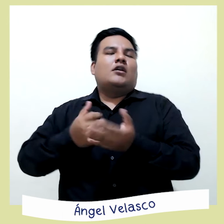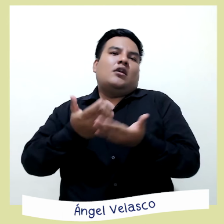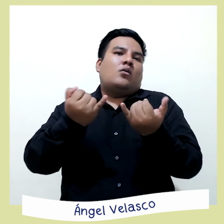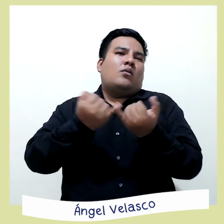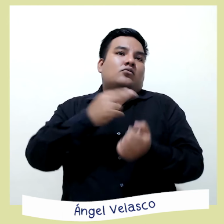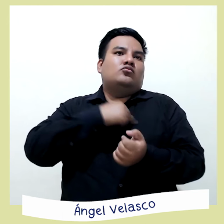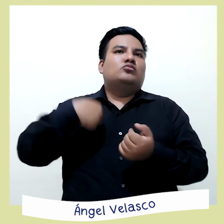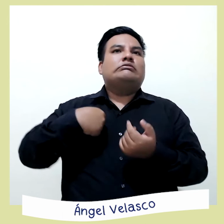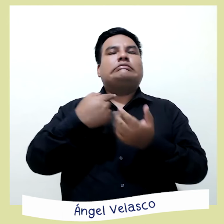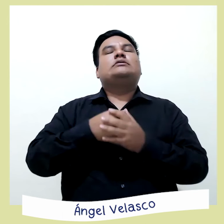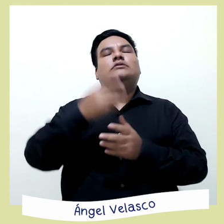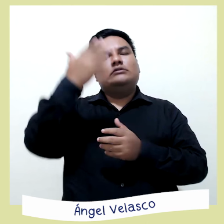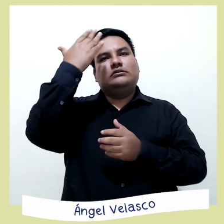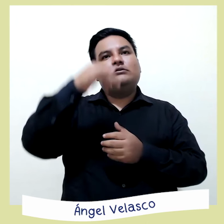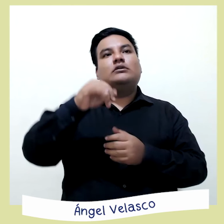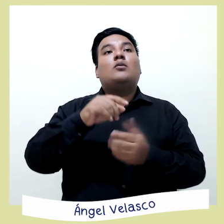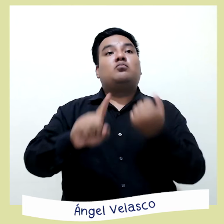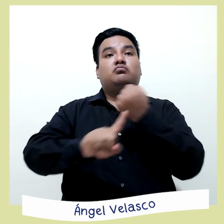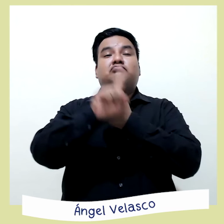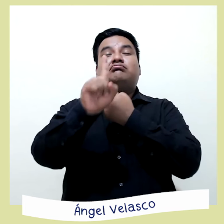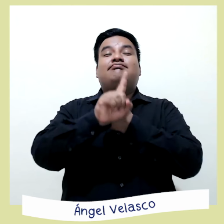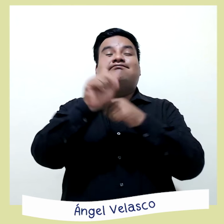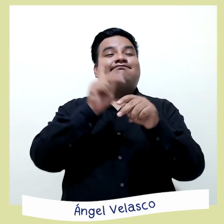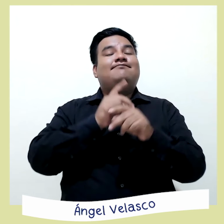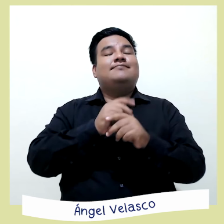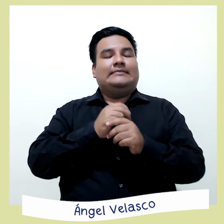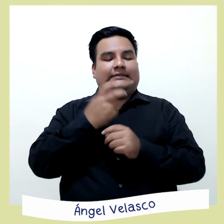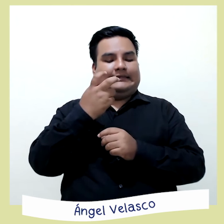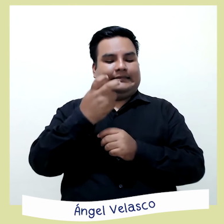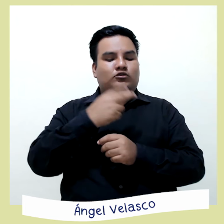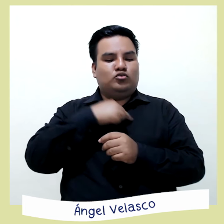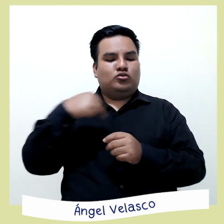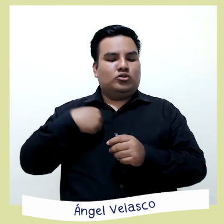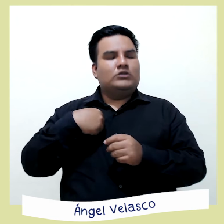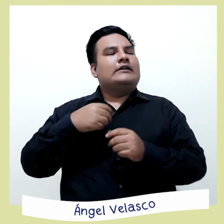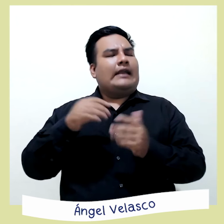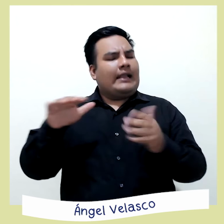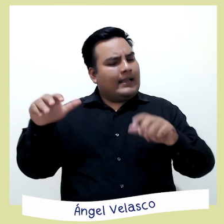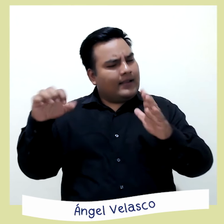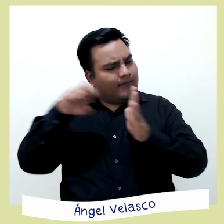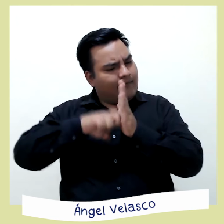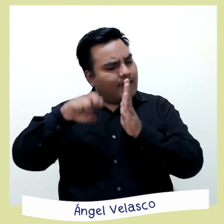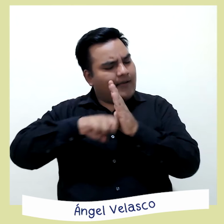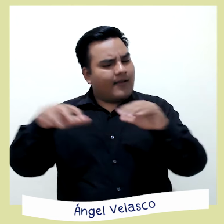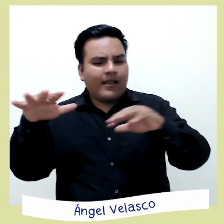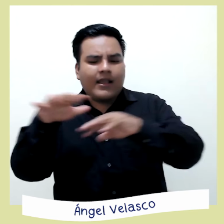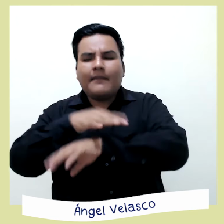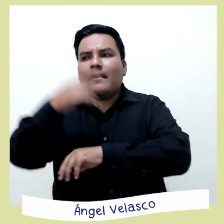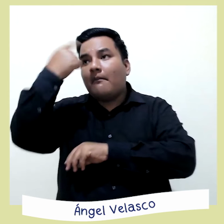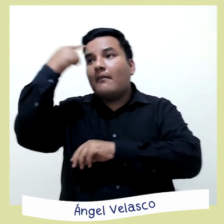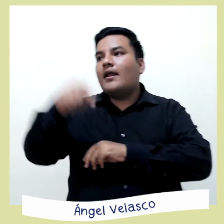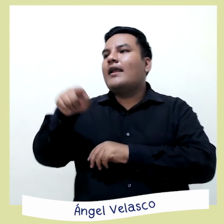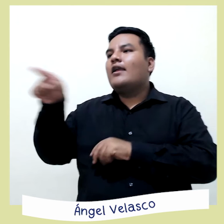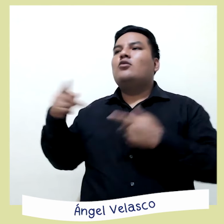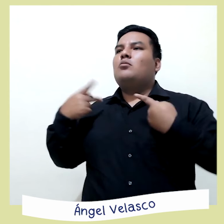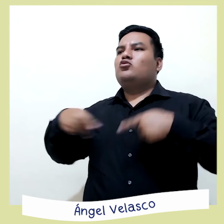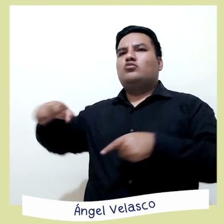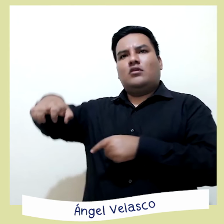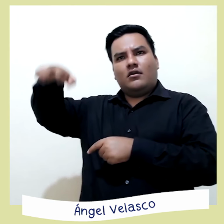esferas de la vida. Reconocer la gerontofobia como un problema social también ayuda a valorar la